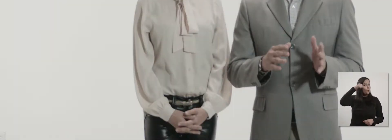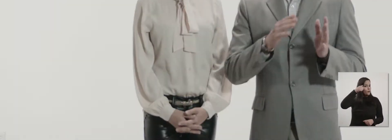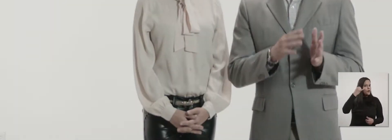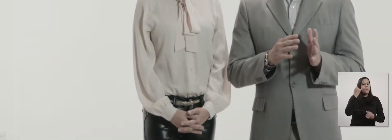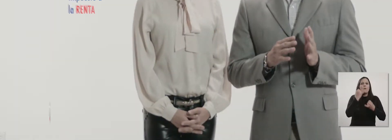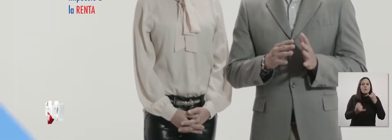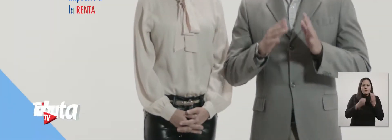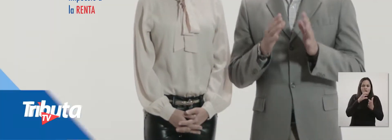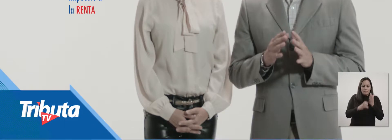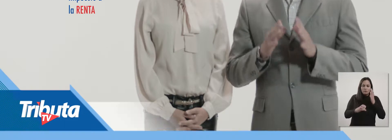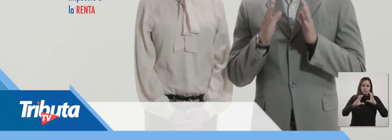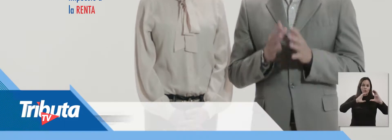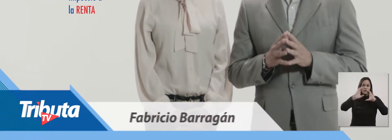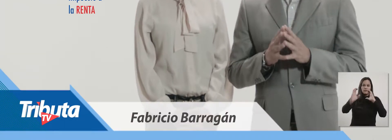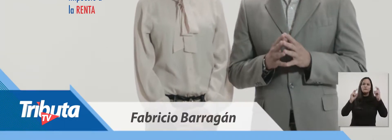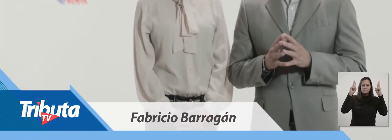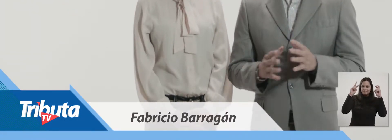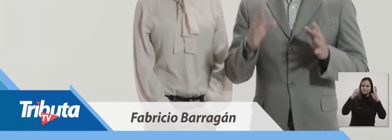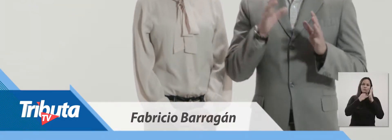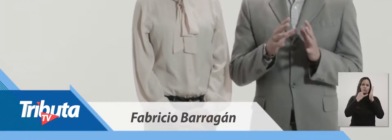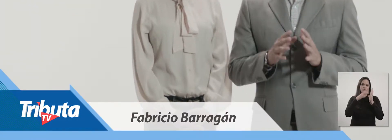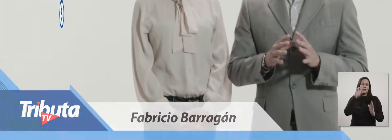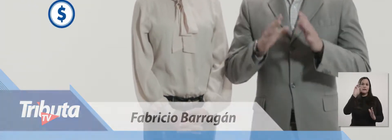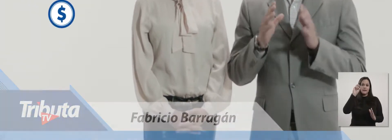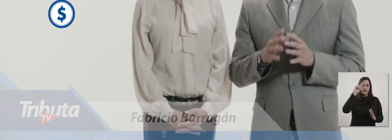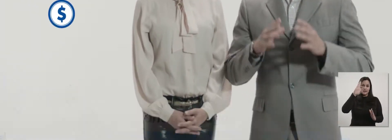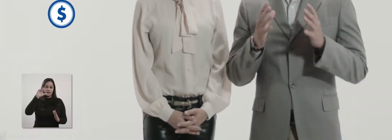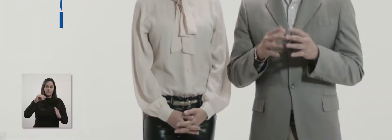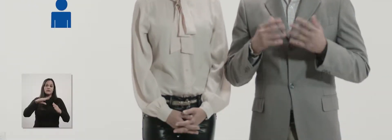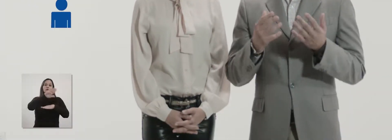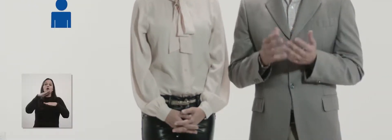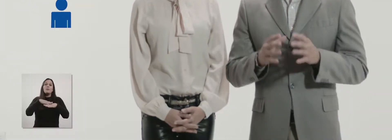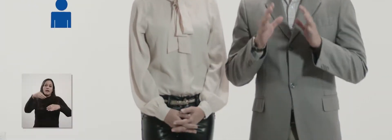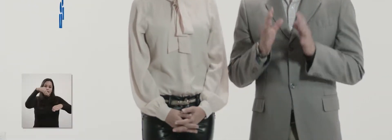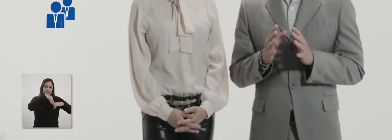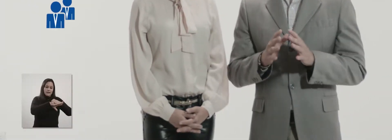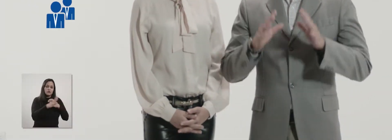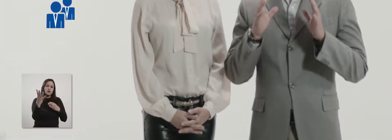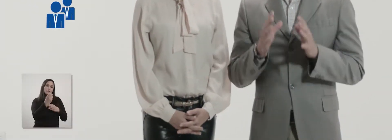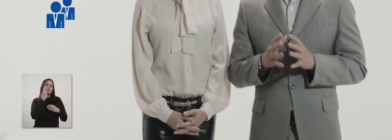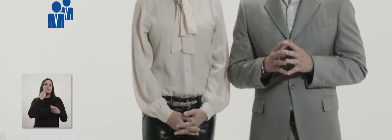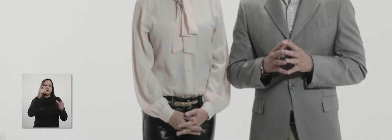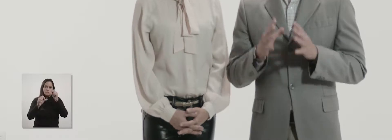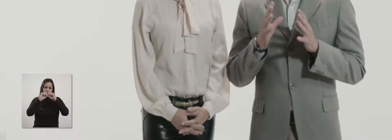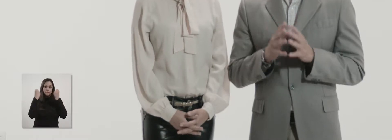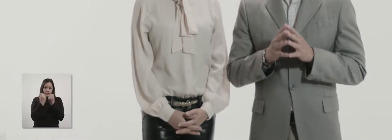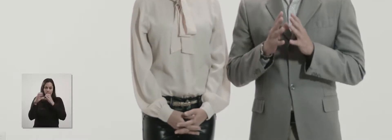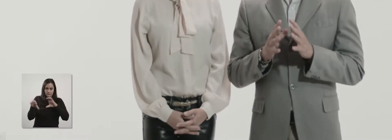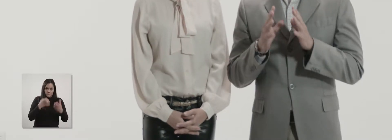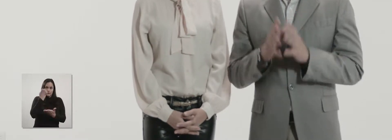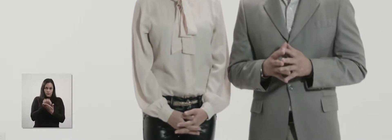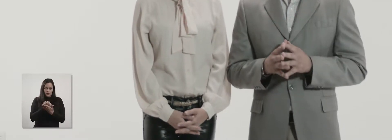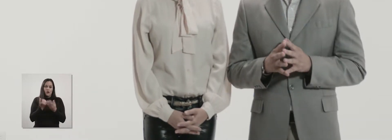Recuerdan que en el último capítulo conversamos sobre el impuesto a la renta. Este es el impuesto que se aplica a los ingresos obtenidos por las personas o las sociedades a través